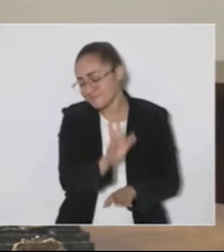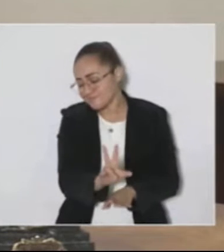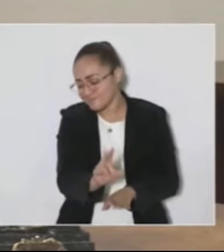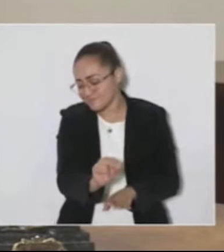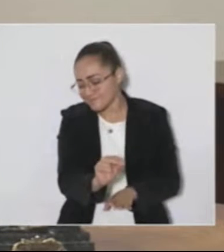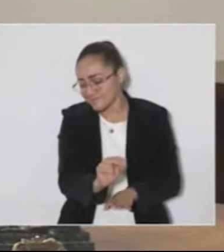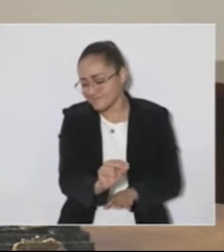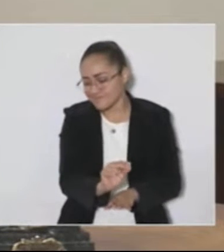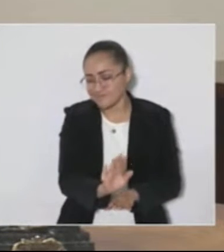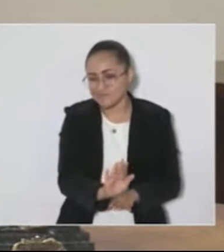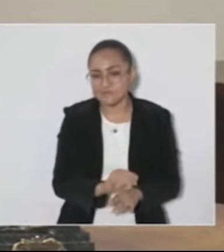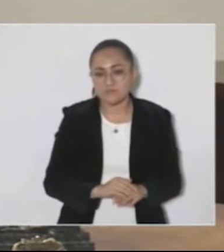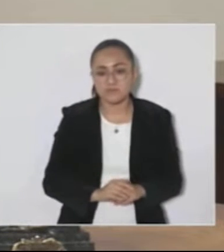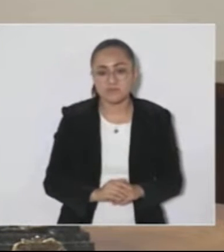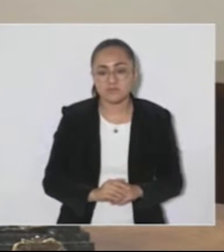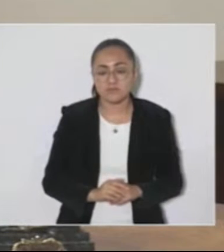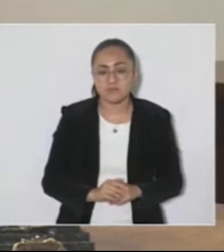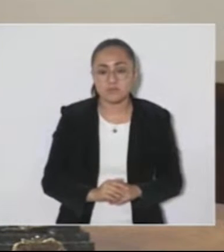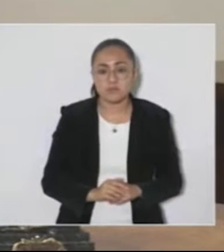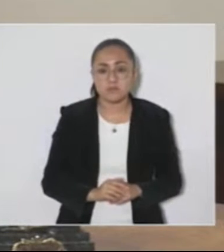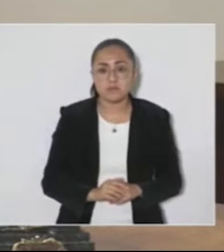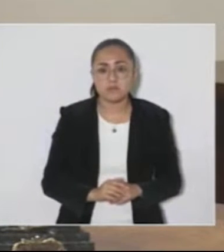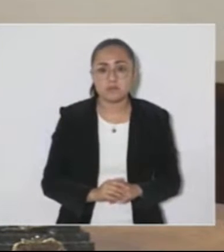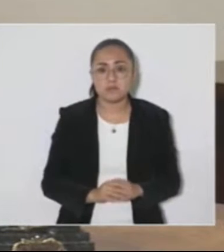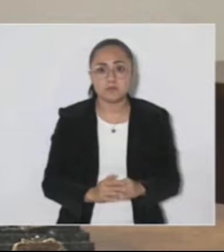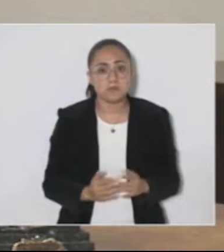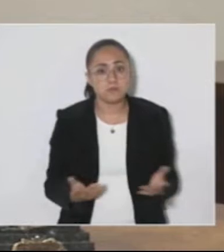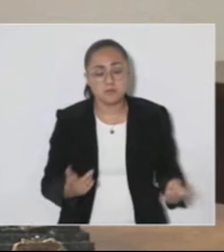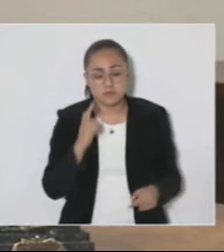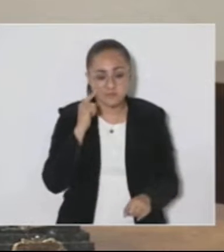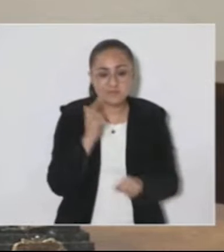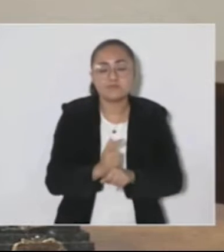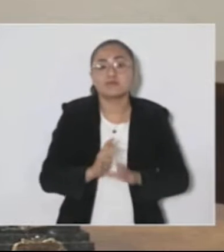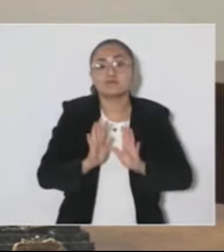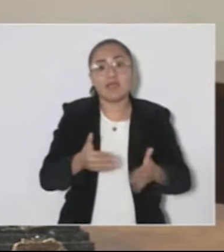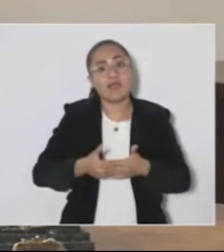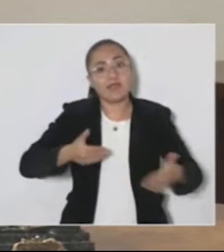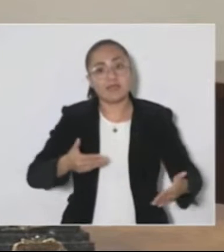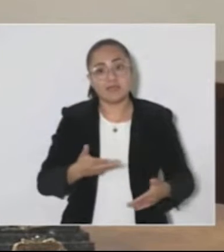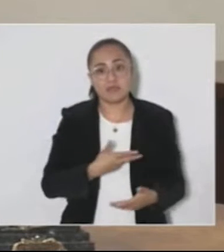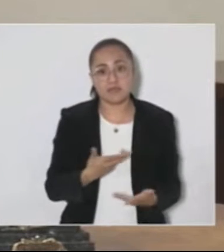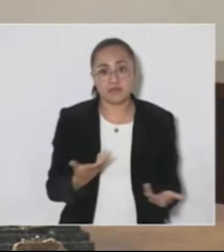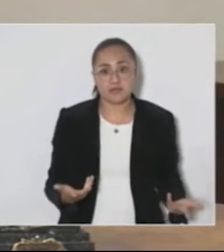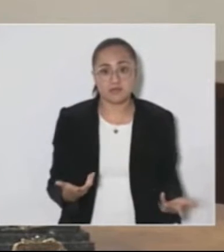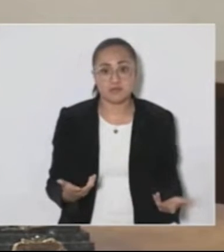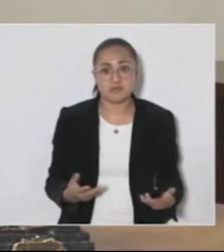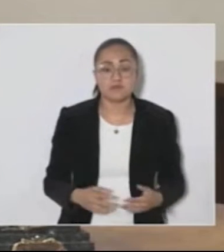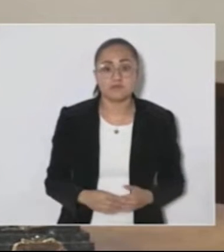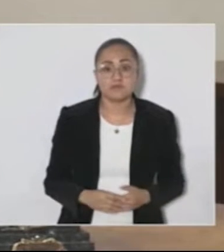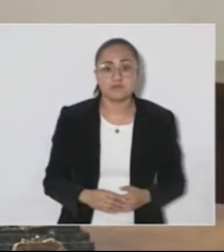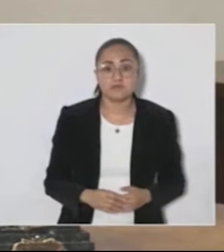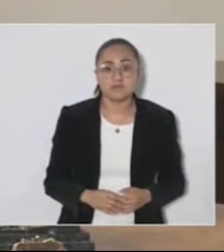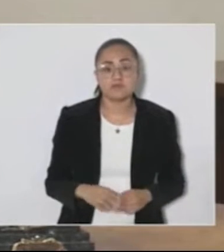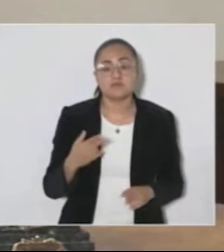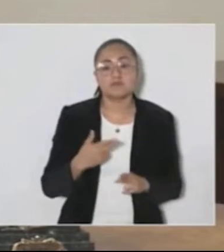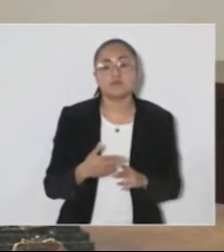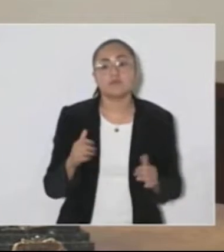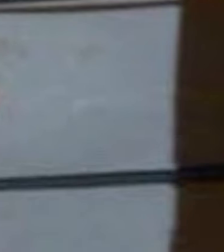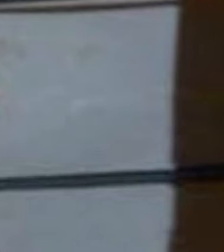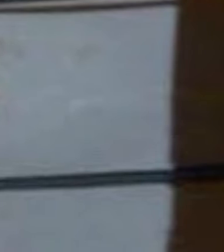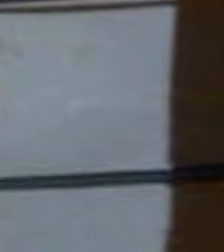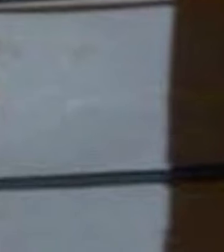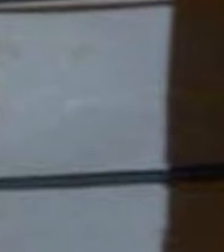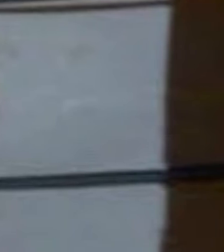Sí este están identificados tan identificados hasta con